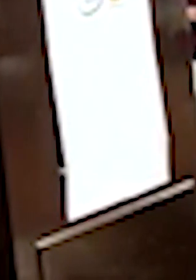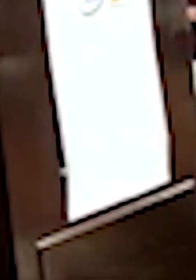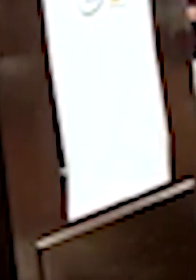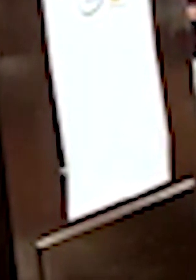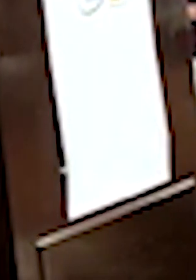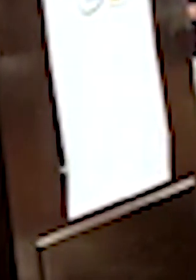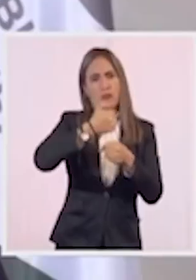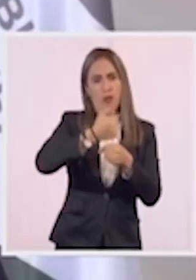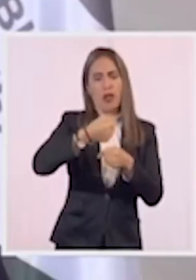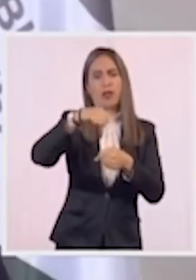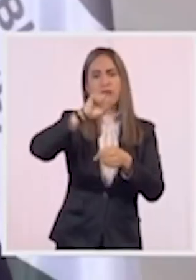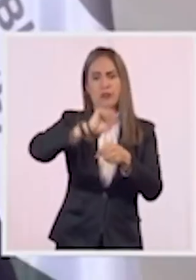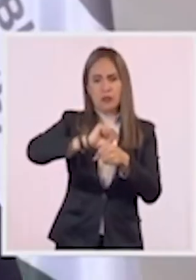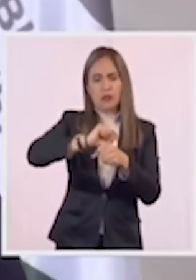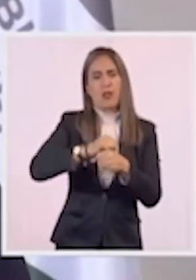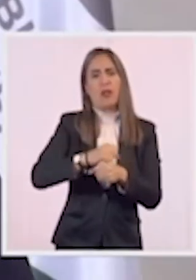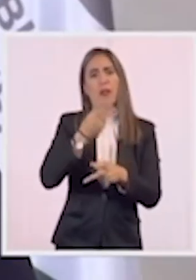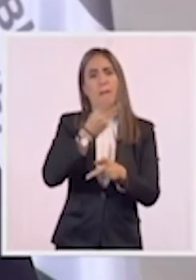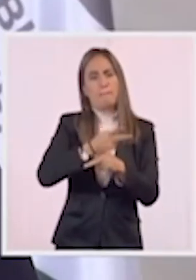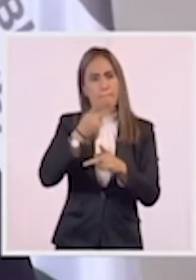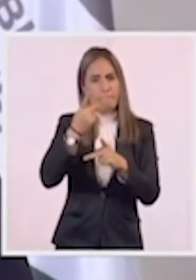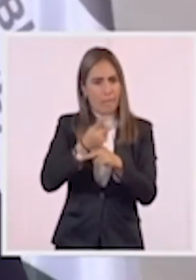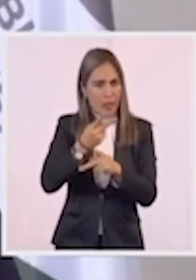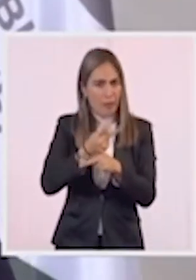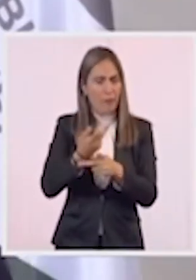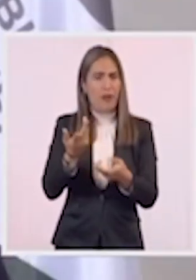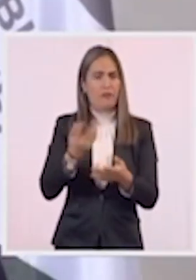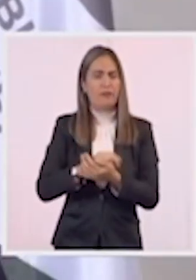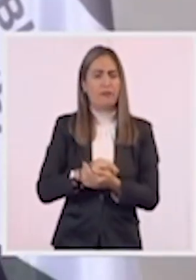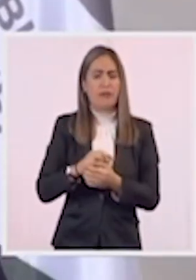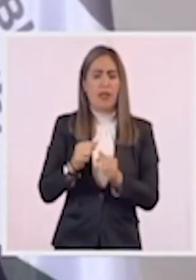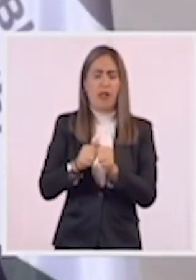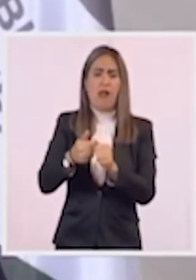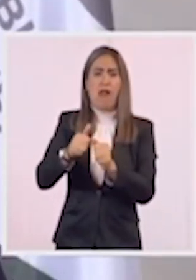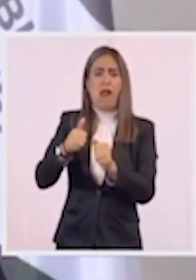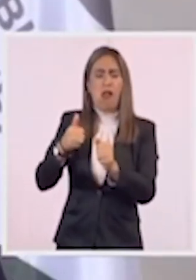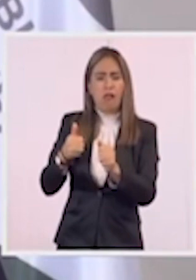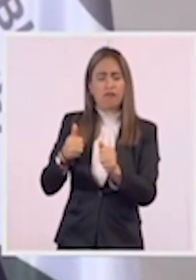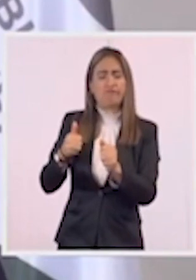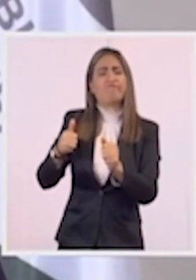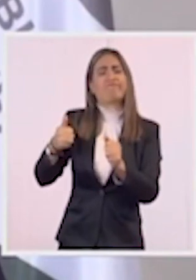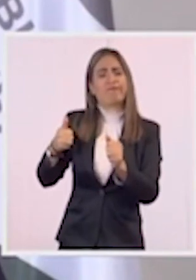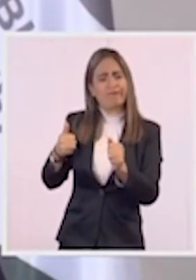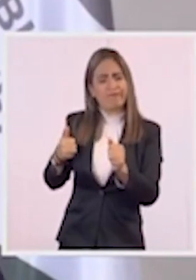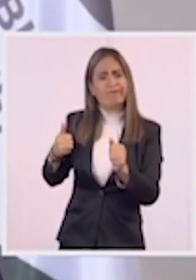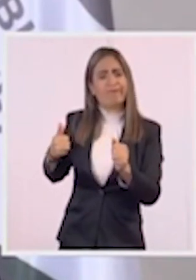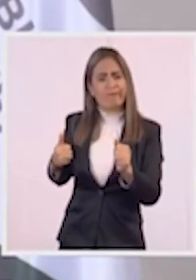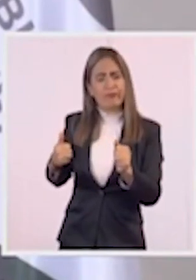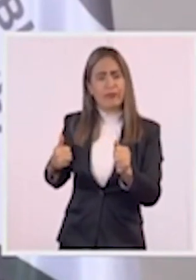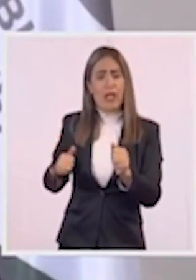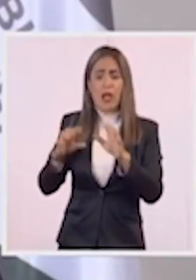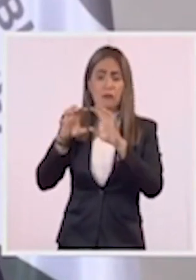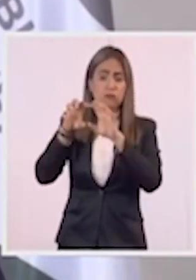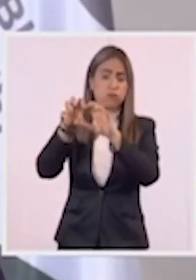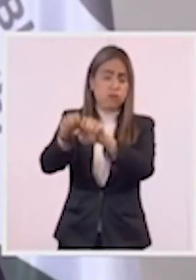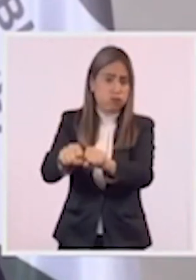Instituto Nacional de Estudios Históricos de las Revoluciones, quien reconoció el esfuerzo y la importancia de haber conseguido la